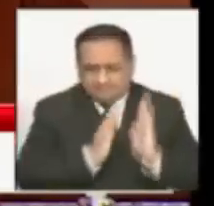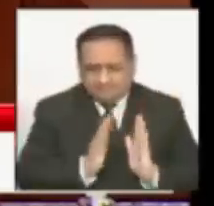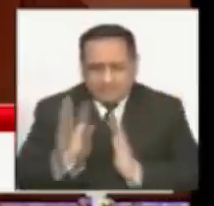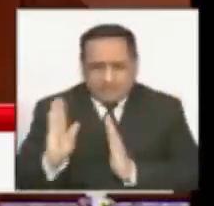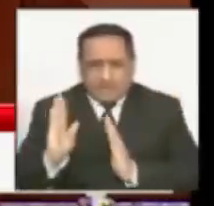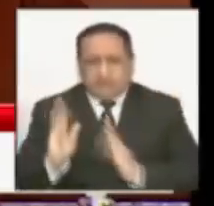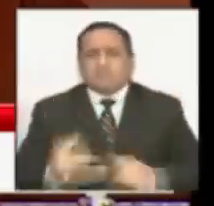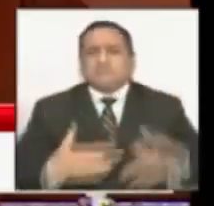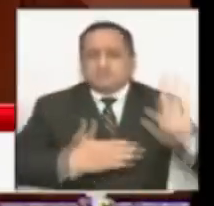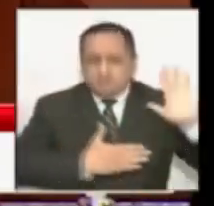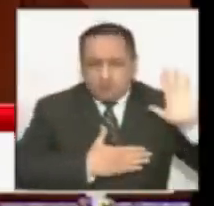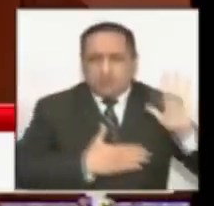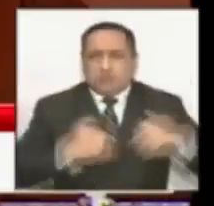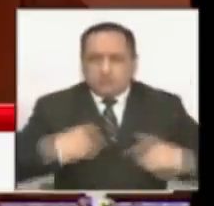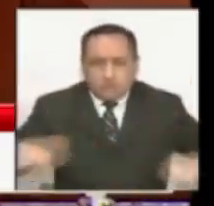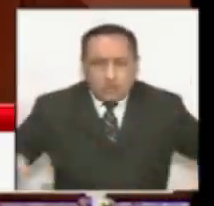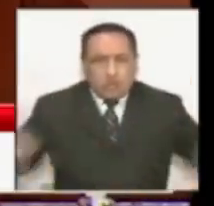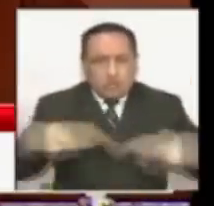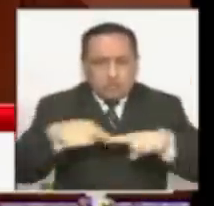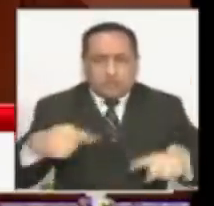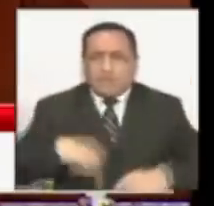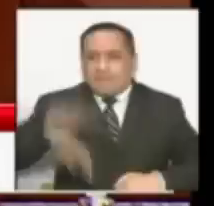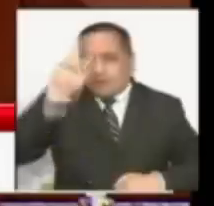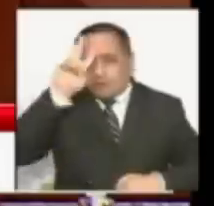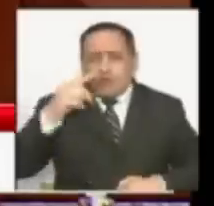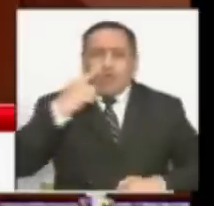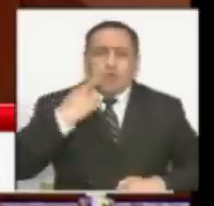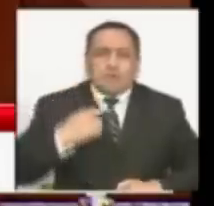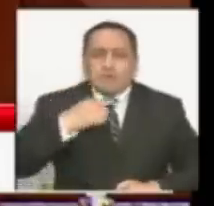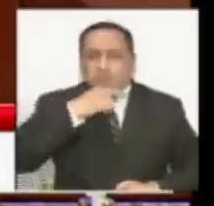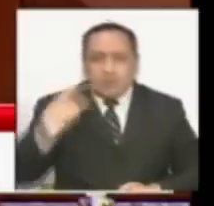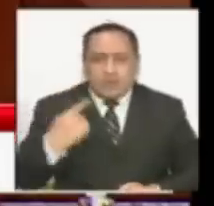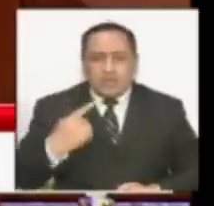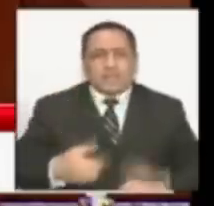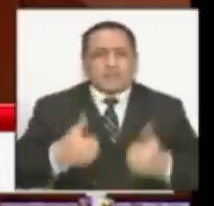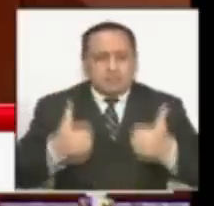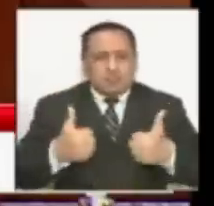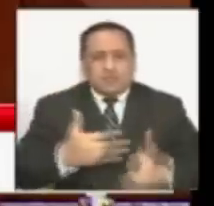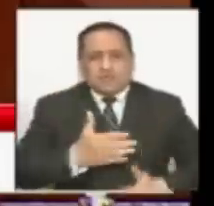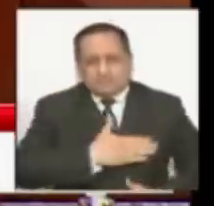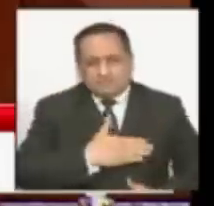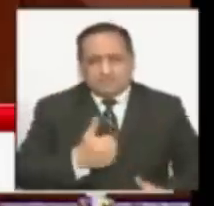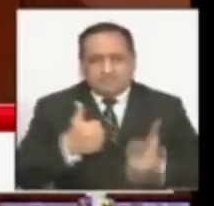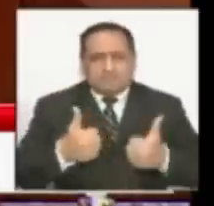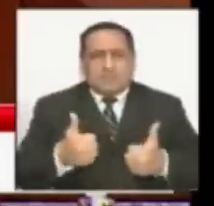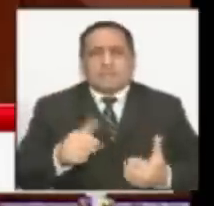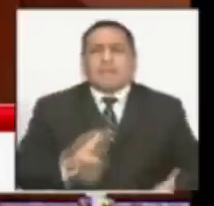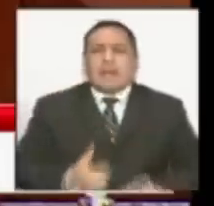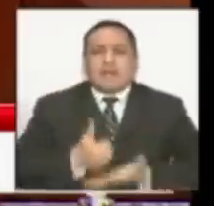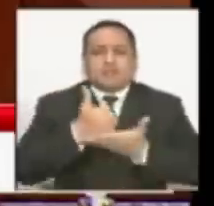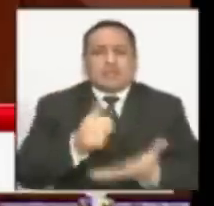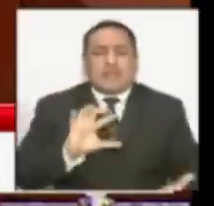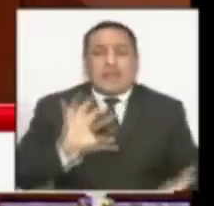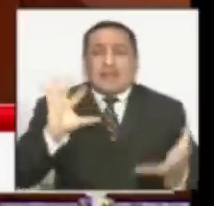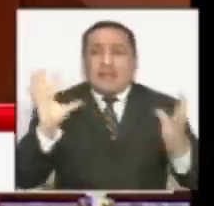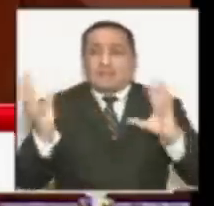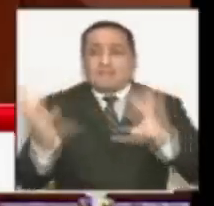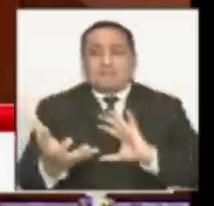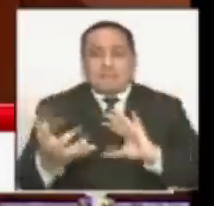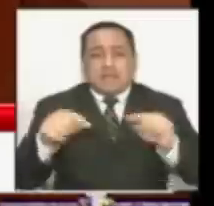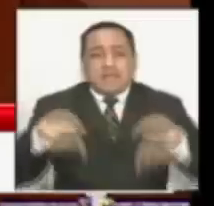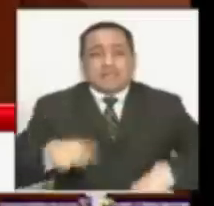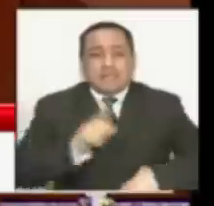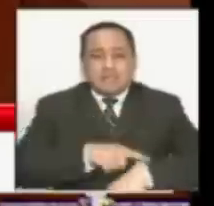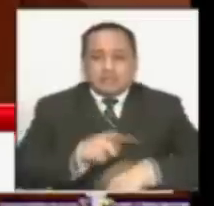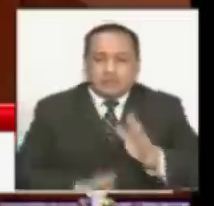al compromiso de todos nosotros, peruanas y peruanas, de buena voluntad para cambiar esta situación